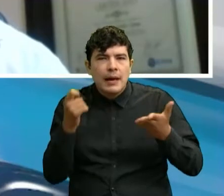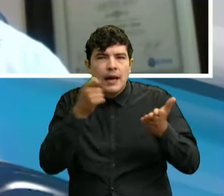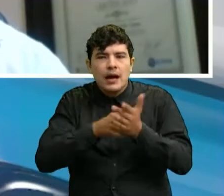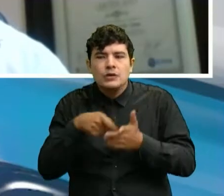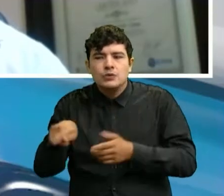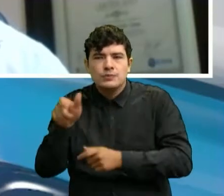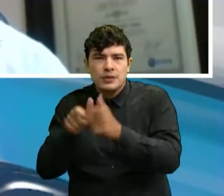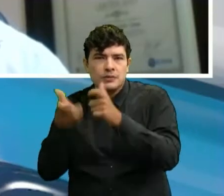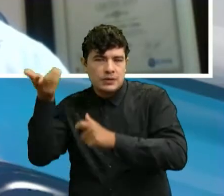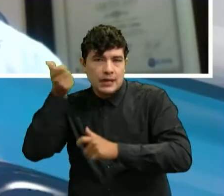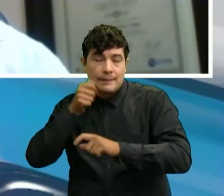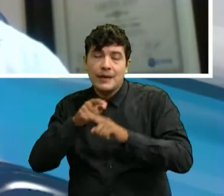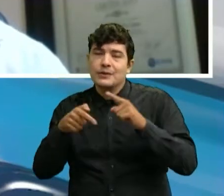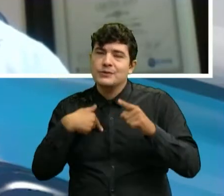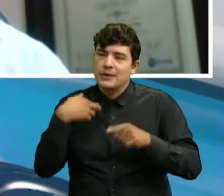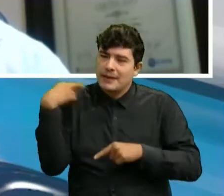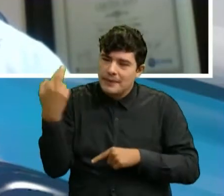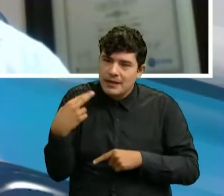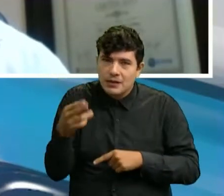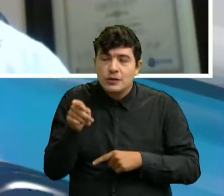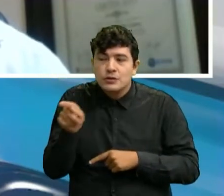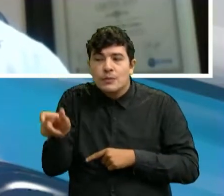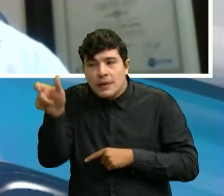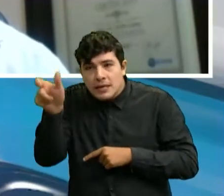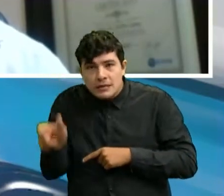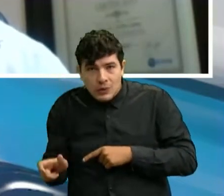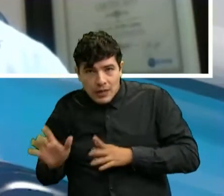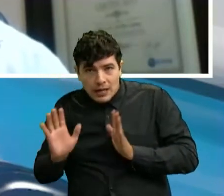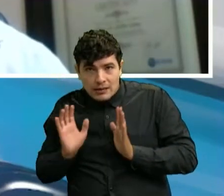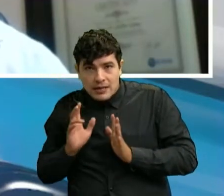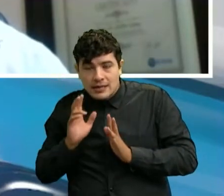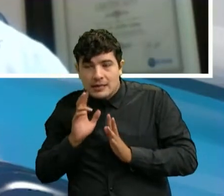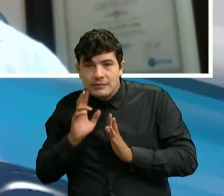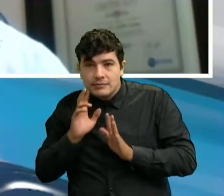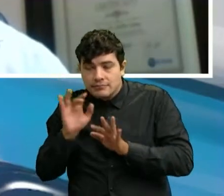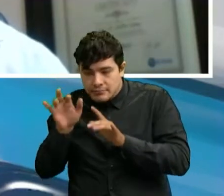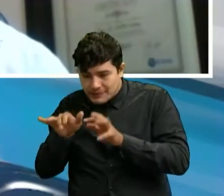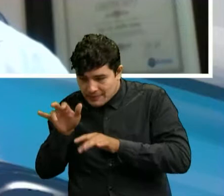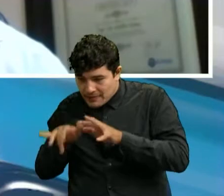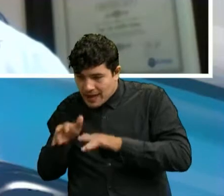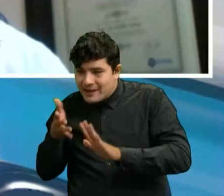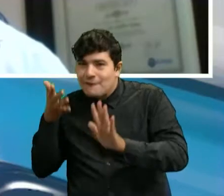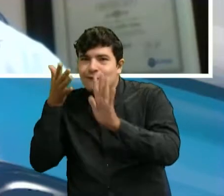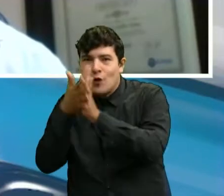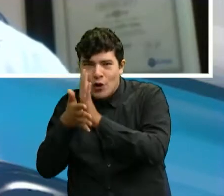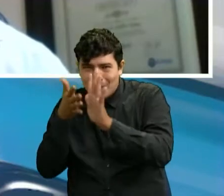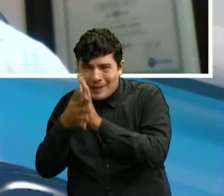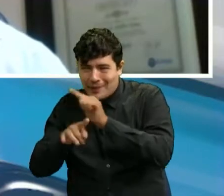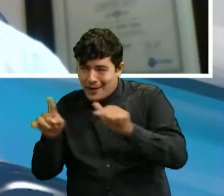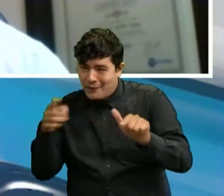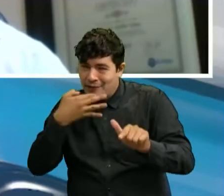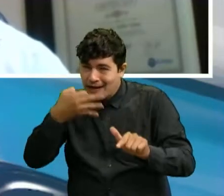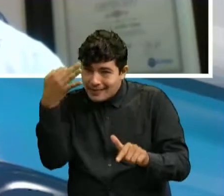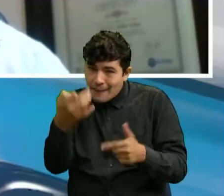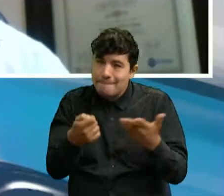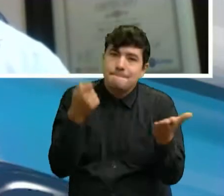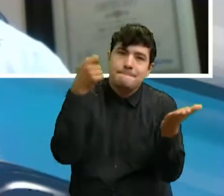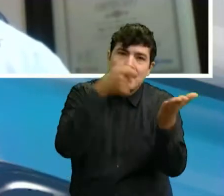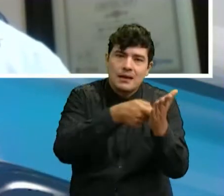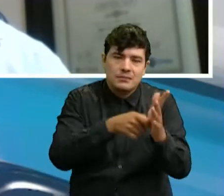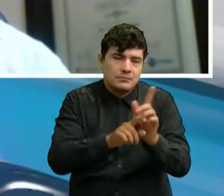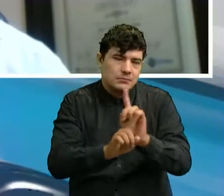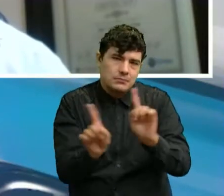cosa es que la persona declare y otra muy diferente que realmente tenga que pagar. Va a